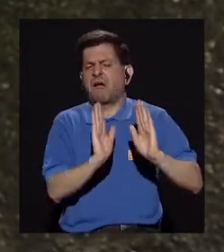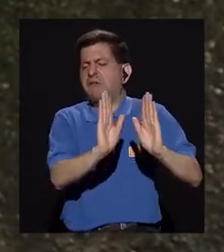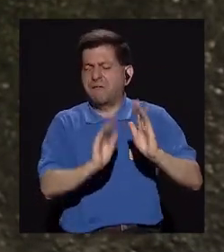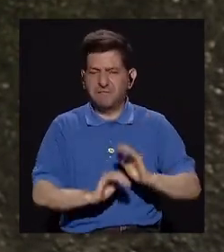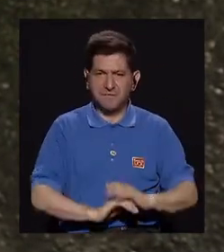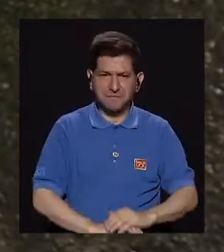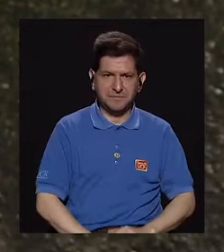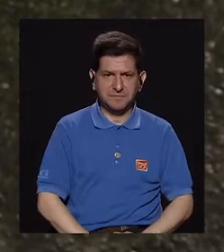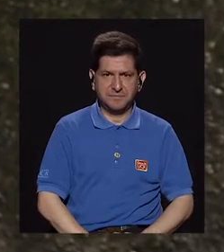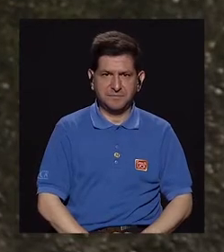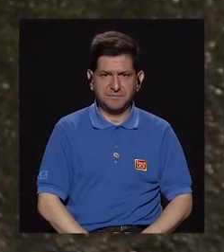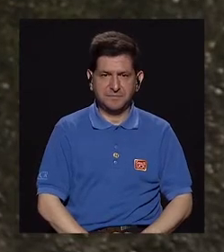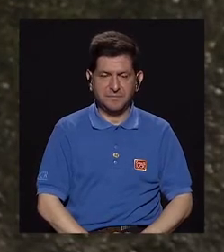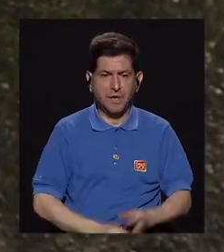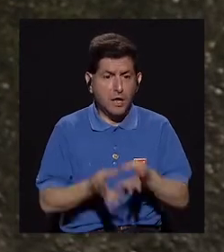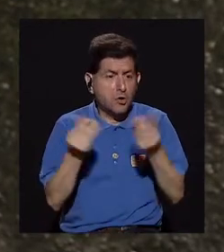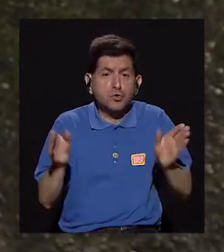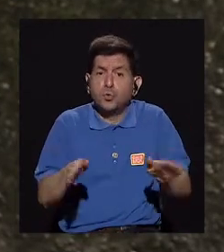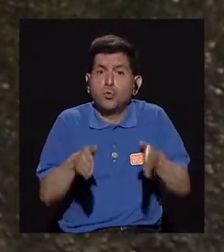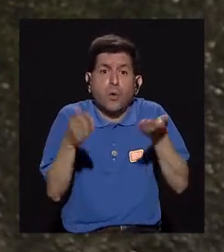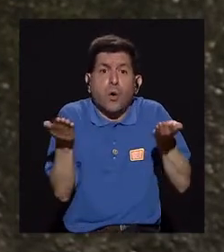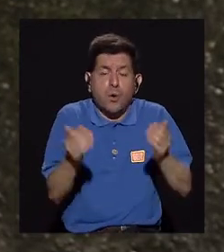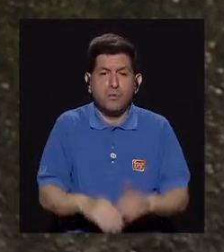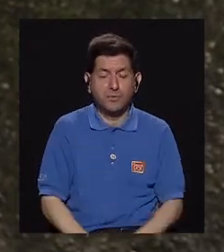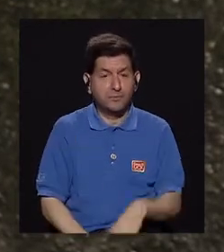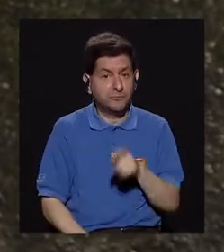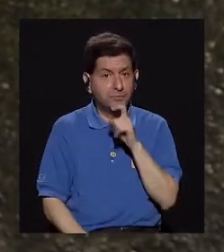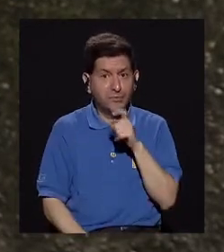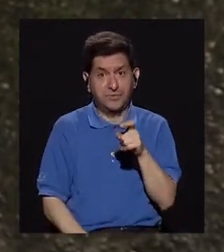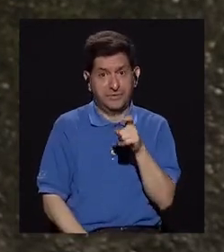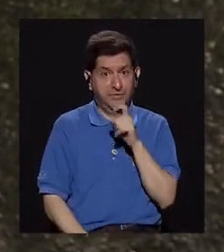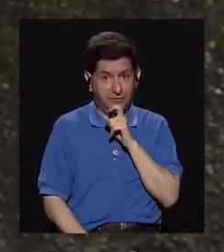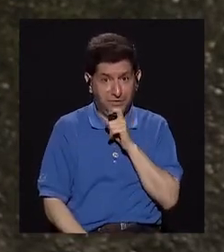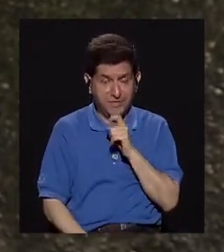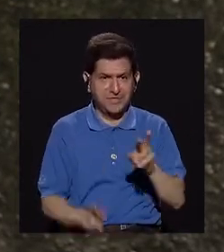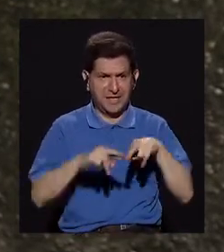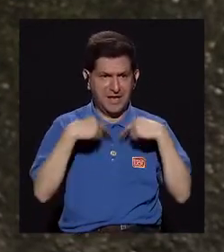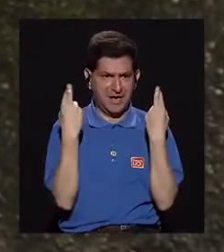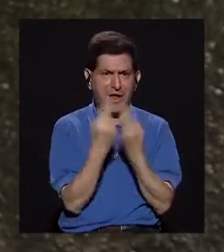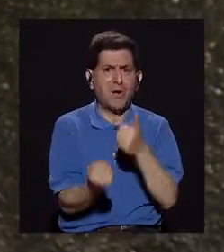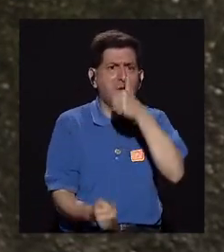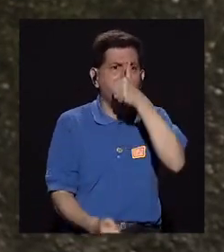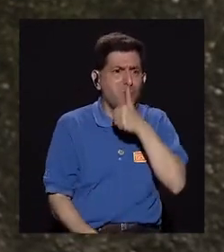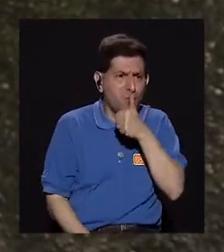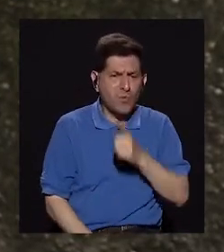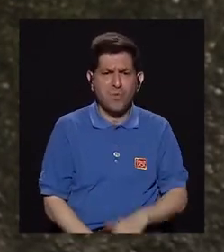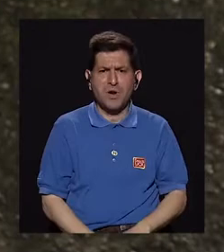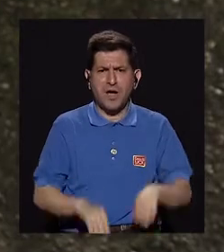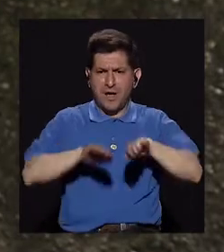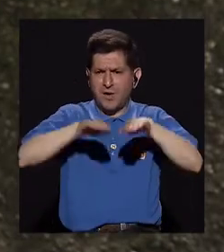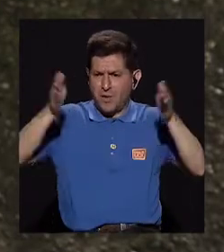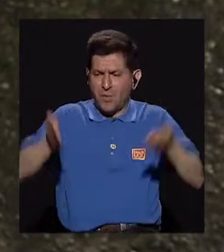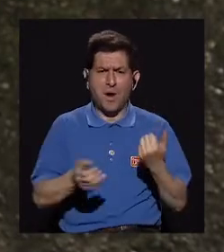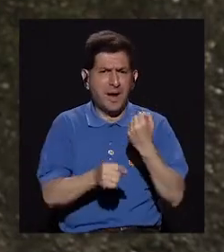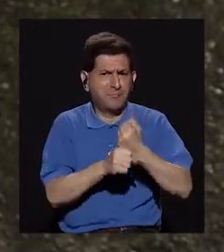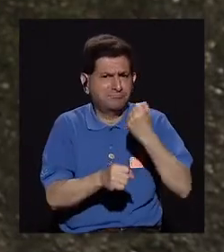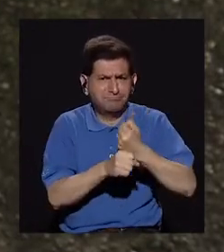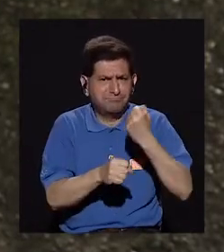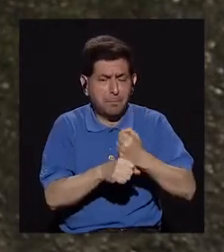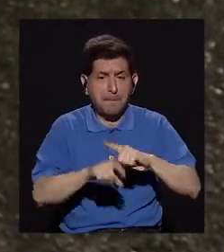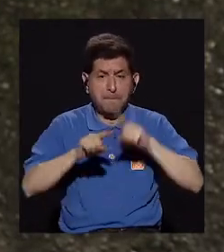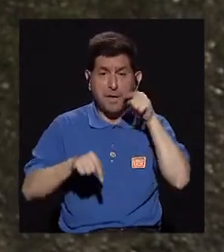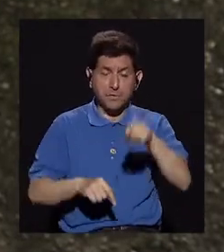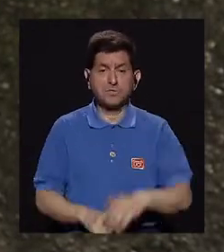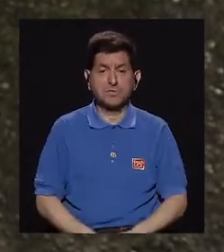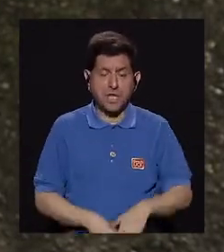¿verdad? ¿Cómo se resuelve eso? Es muy difícil que se resuelva en una reunión privada, en una mesa de trabajo, pero